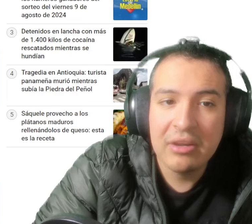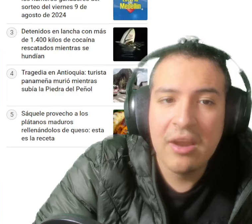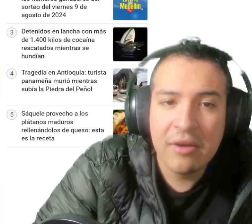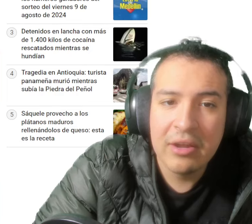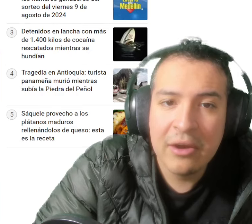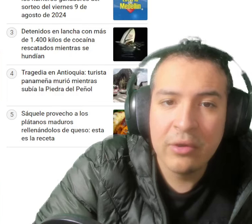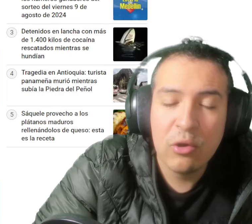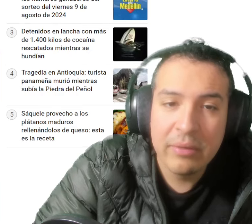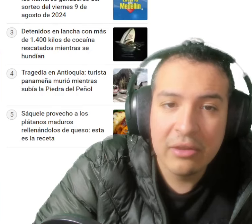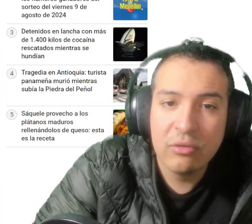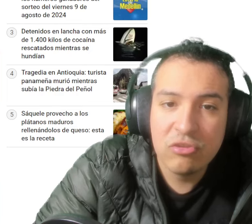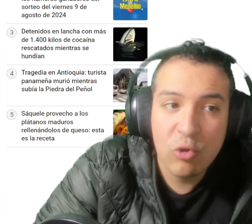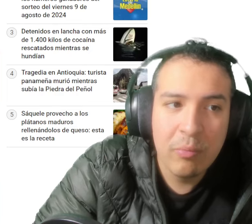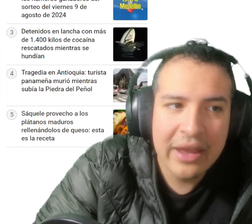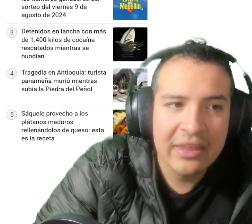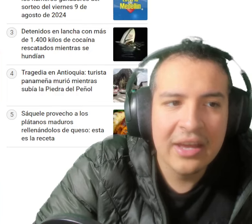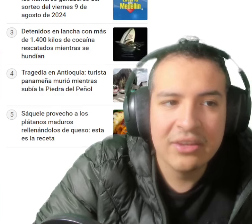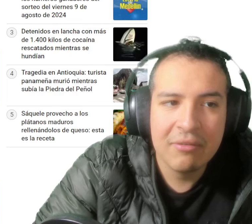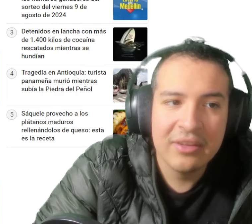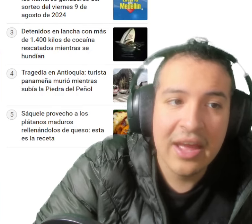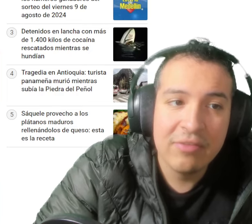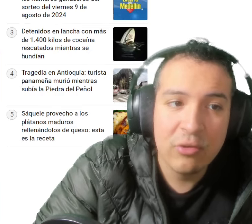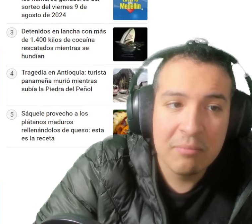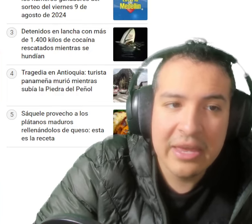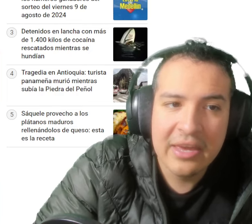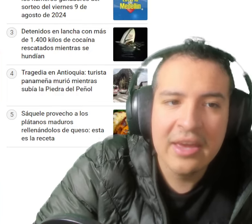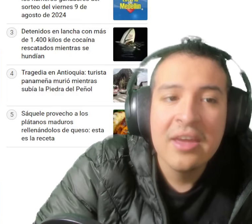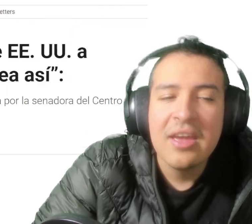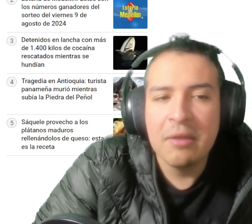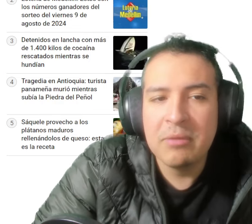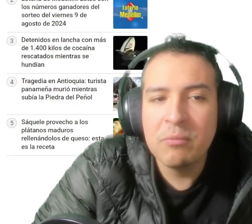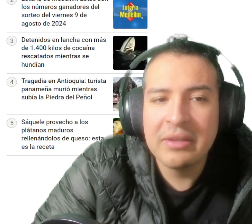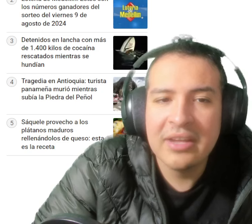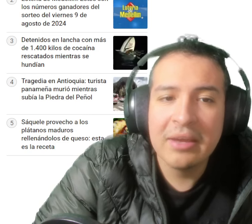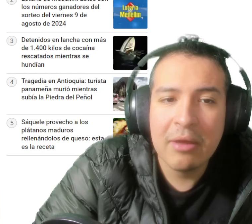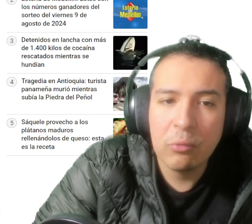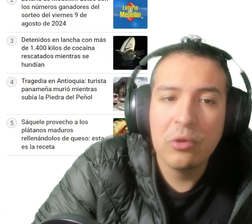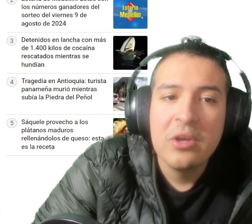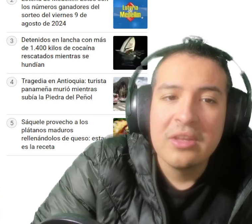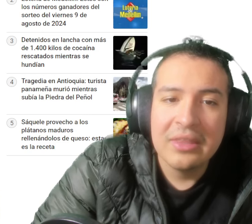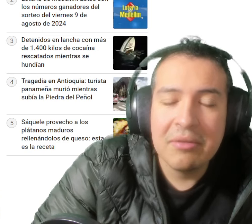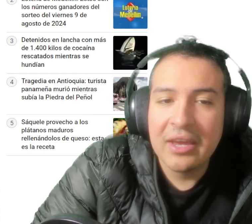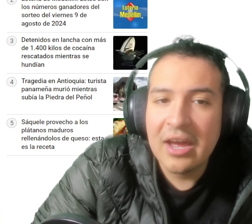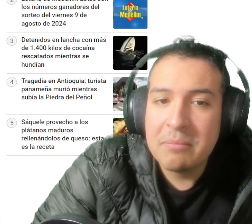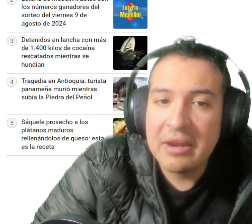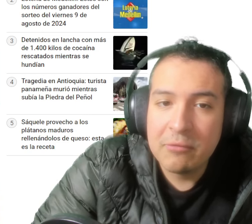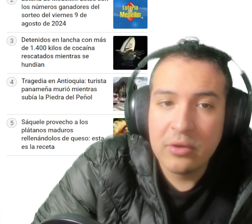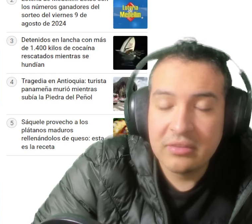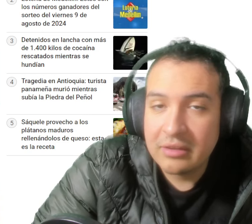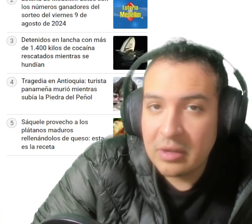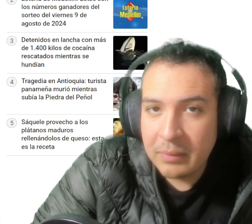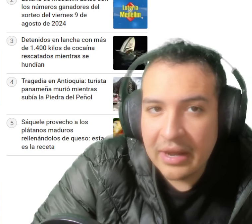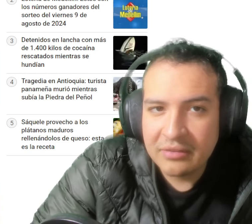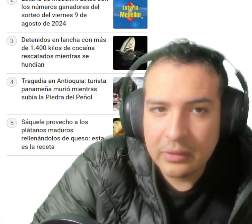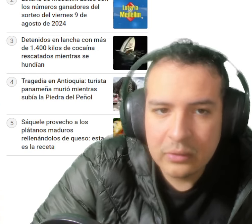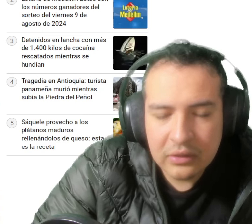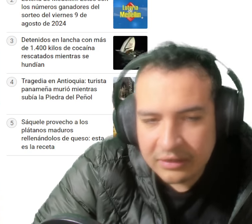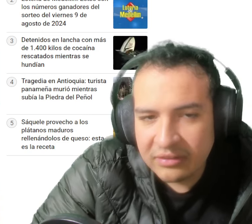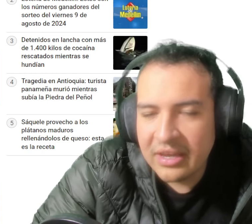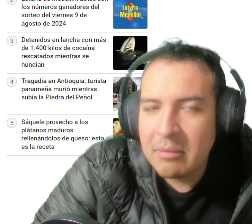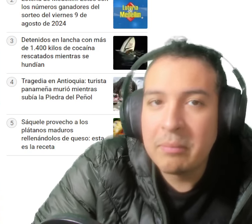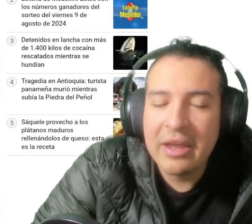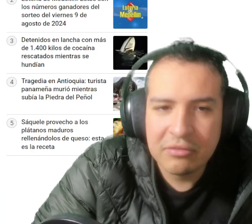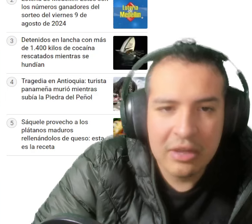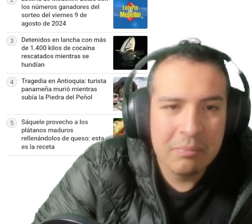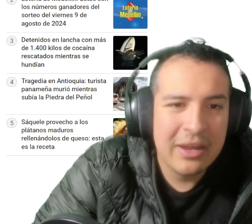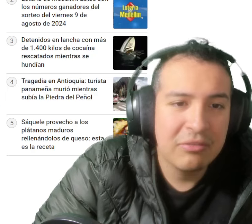confiables le revelaron que el gobierno de Joe biden a través de Anthony blinken envió un mensaje a maduro debe dejar Mira flores que es el Palacio así